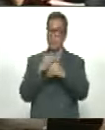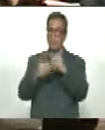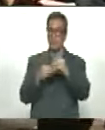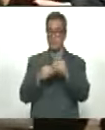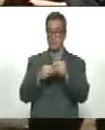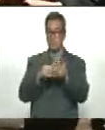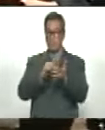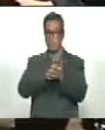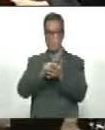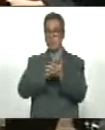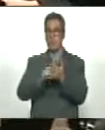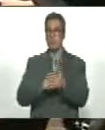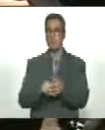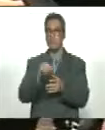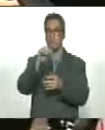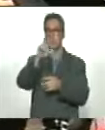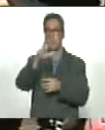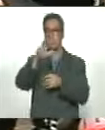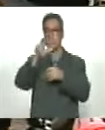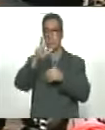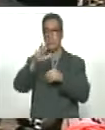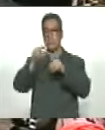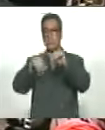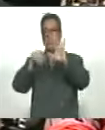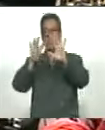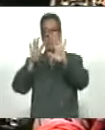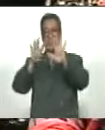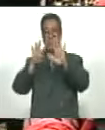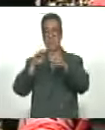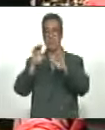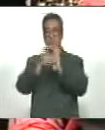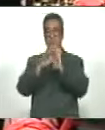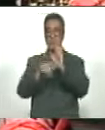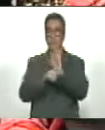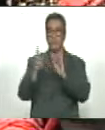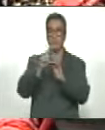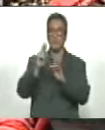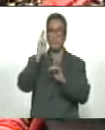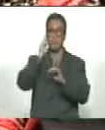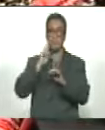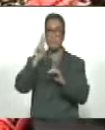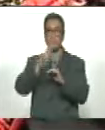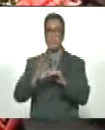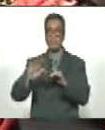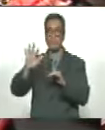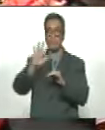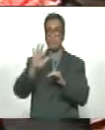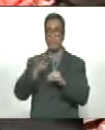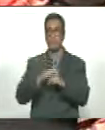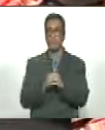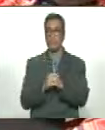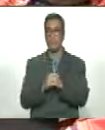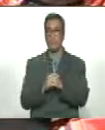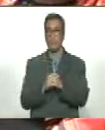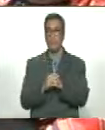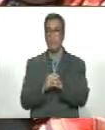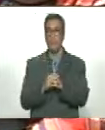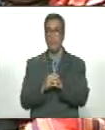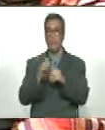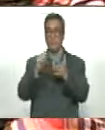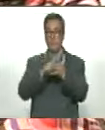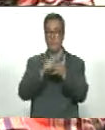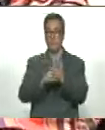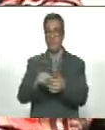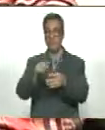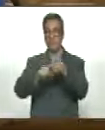con lo establecido en el artículo 319 de la Constitución de la República Bolivariana de Venezuela.